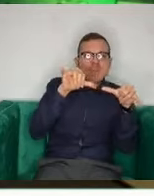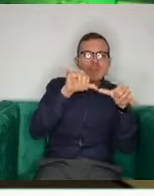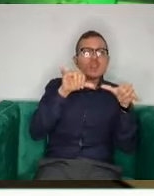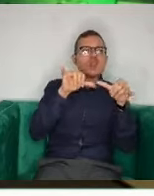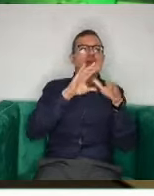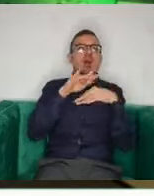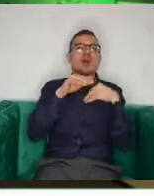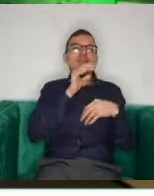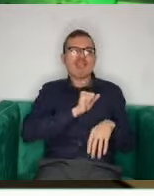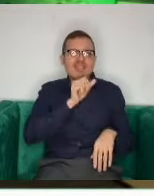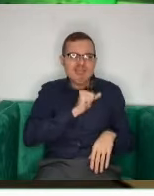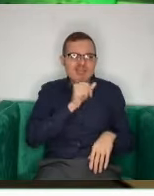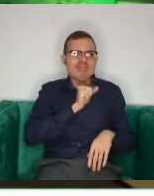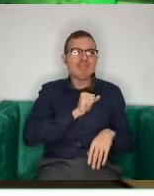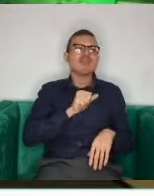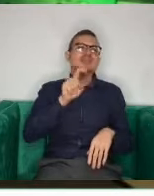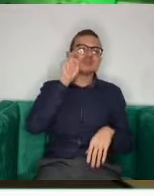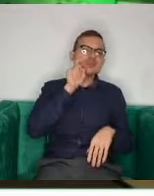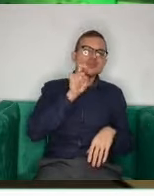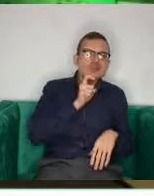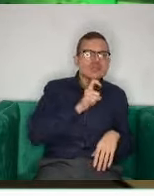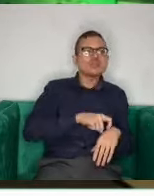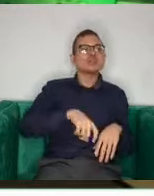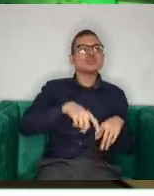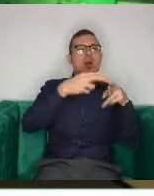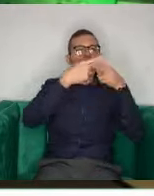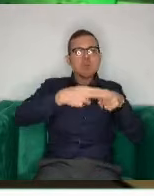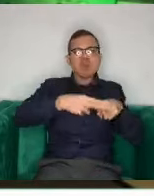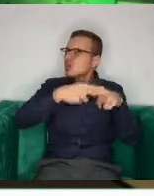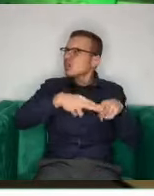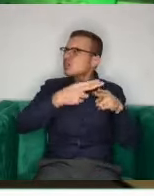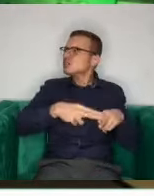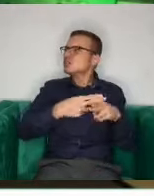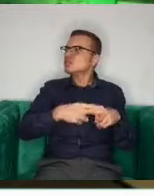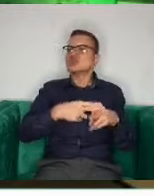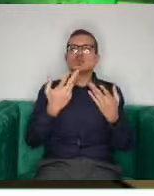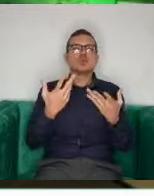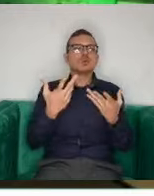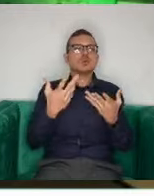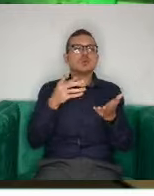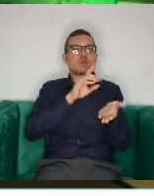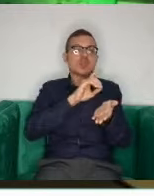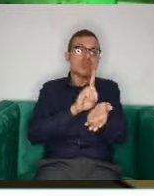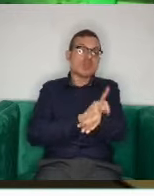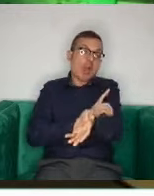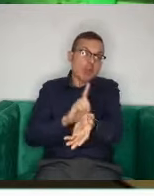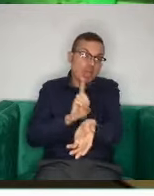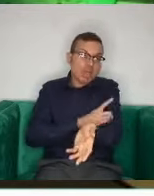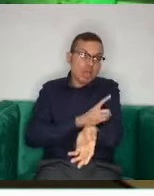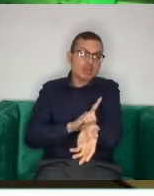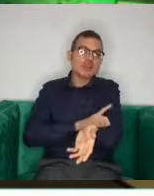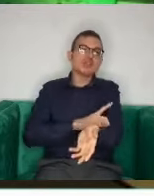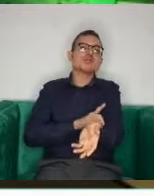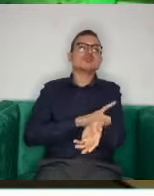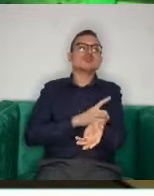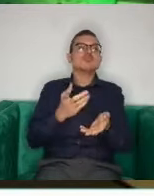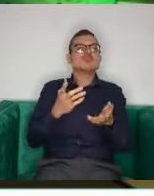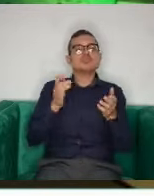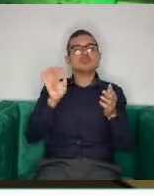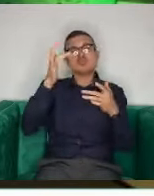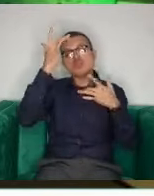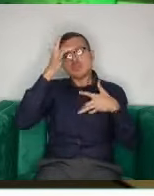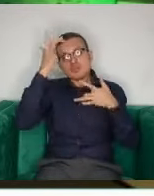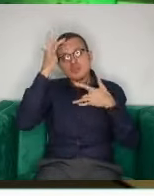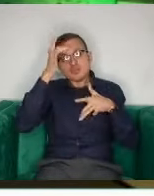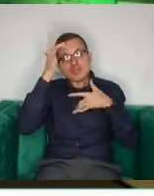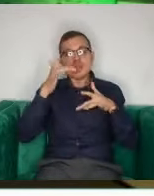peso actual y las condiciones que tiene el paciente. Si es diabético, si tiene alguna condición cardiovascular, si es